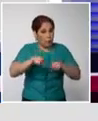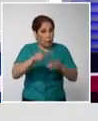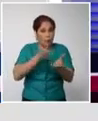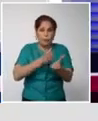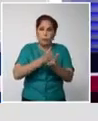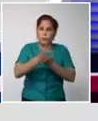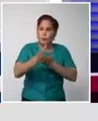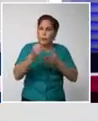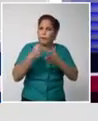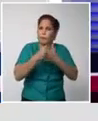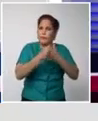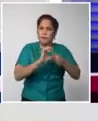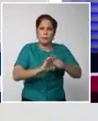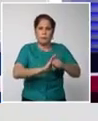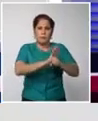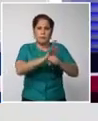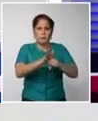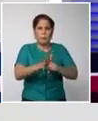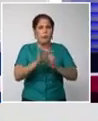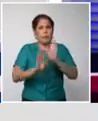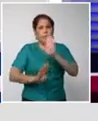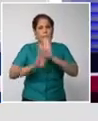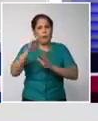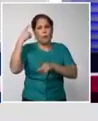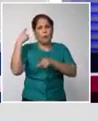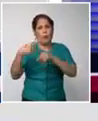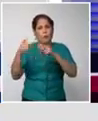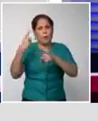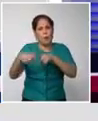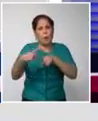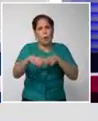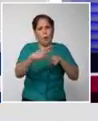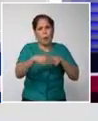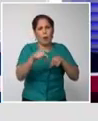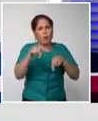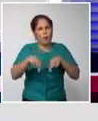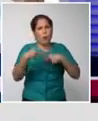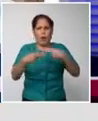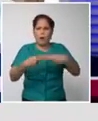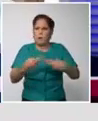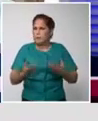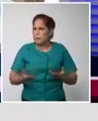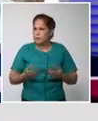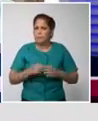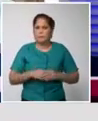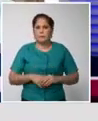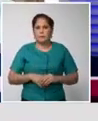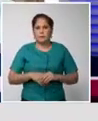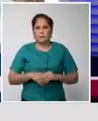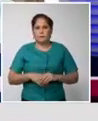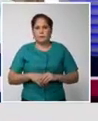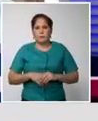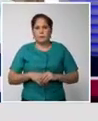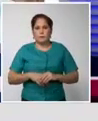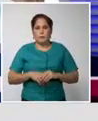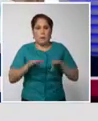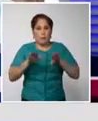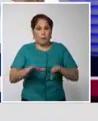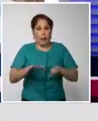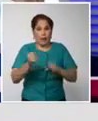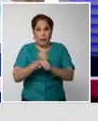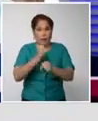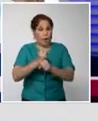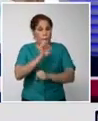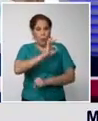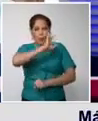el enfrentamiento a la pandemia con el desarrollo de otros productos. ¿Cómo marchan hasta este momento? Sí. Bueno, no hemos parado de trabajar